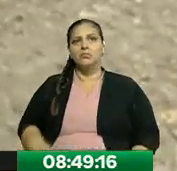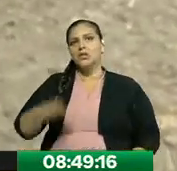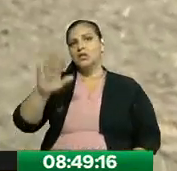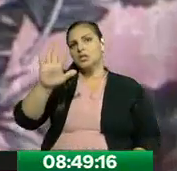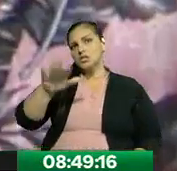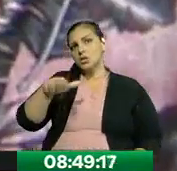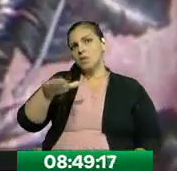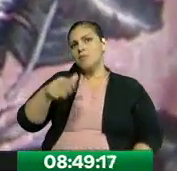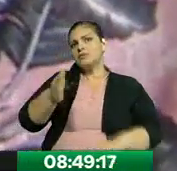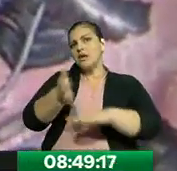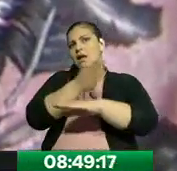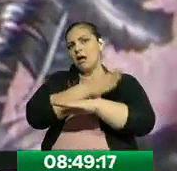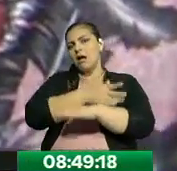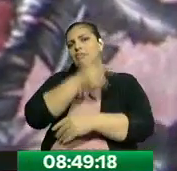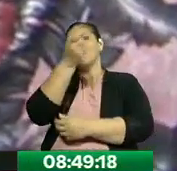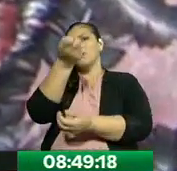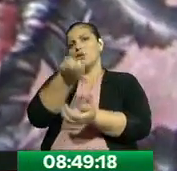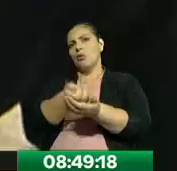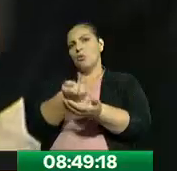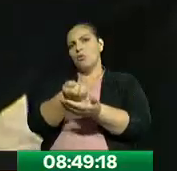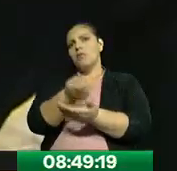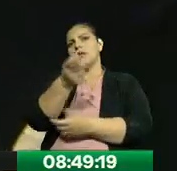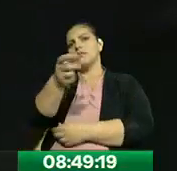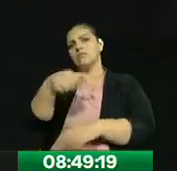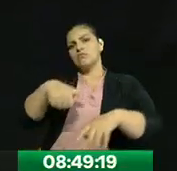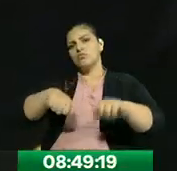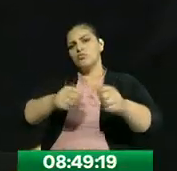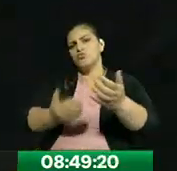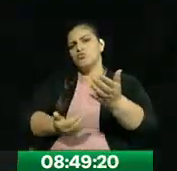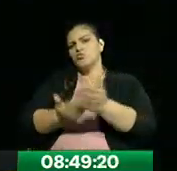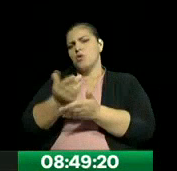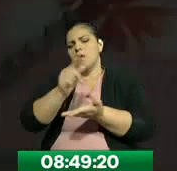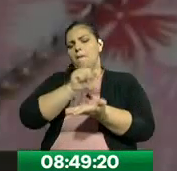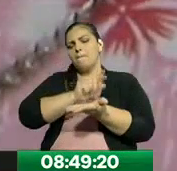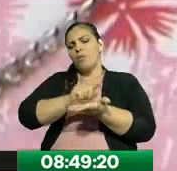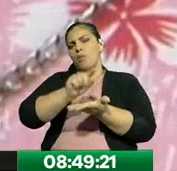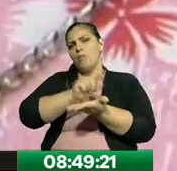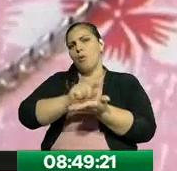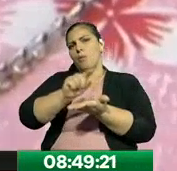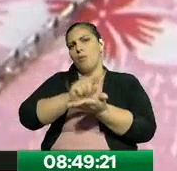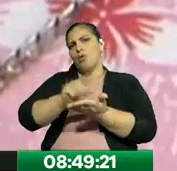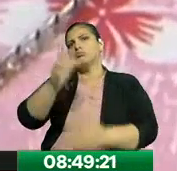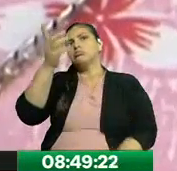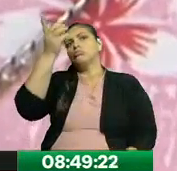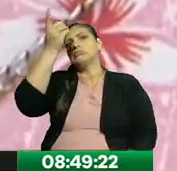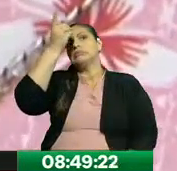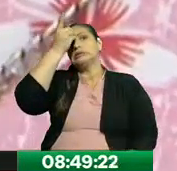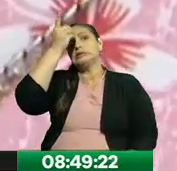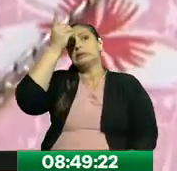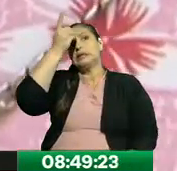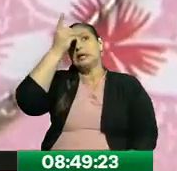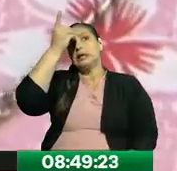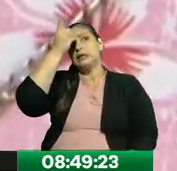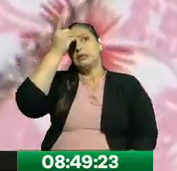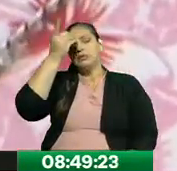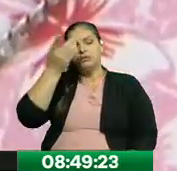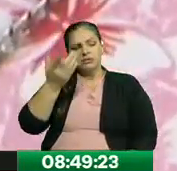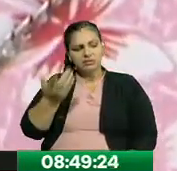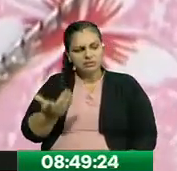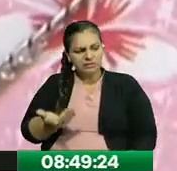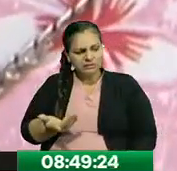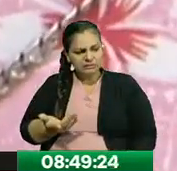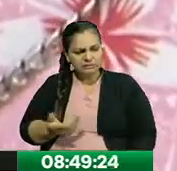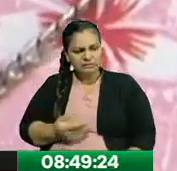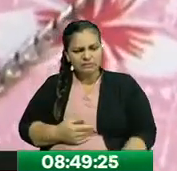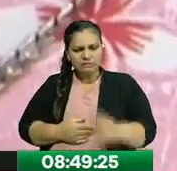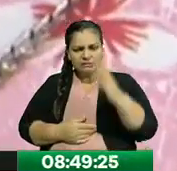compró. El joven se quedó con la deuda de un vehículo que ya no puede usar. Está en pago todavía, se me hizo ya.